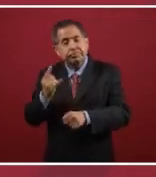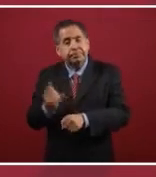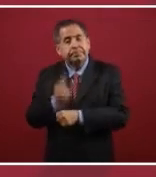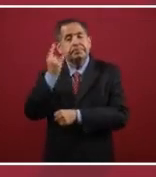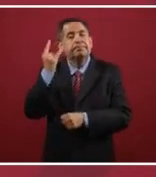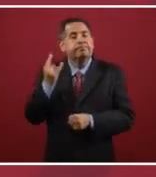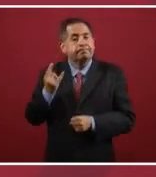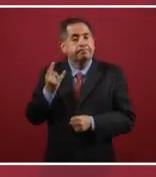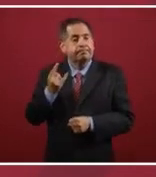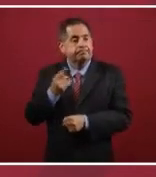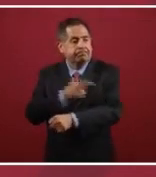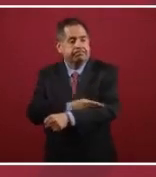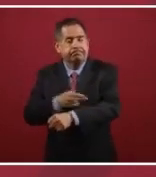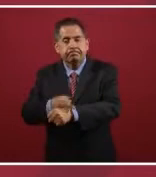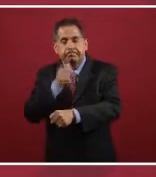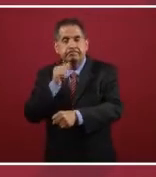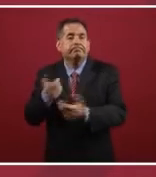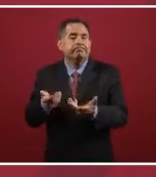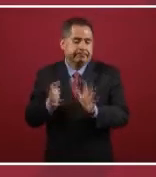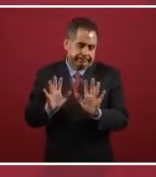pero no honestos